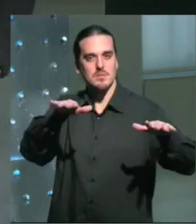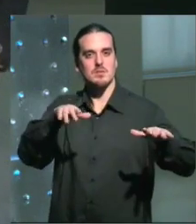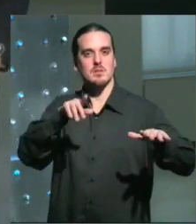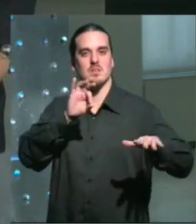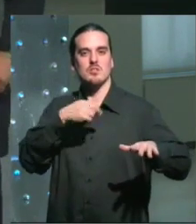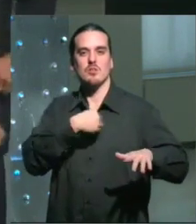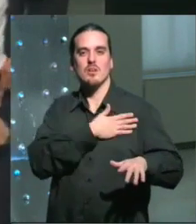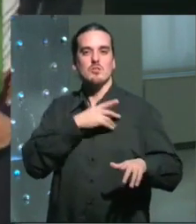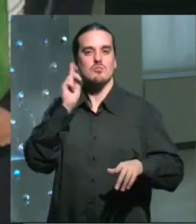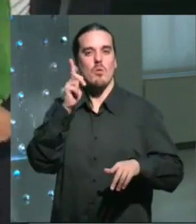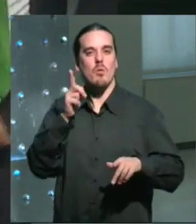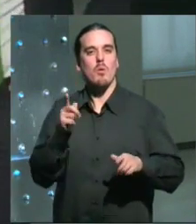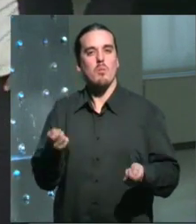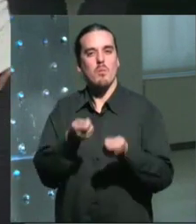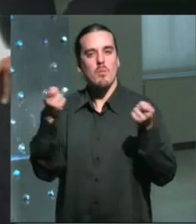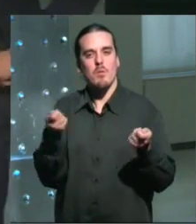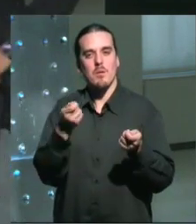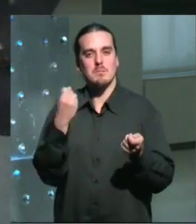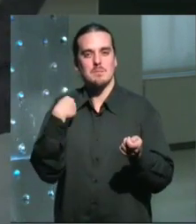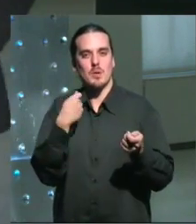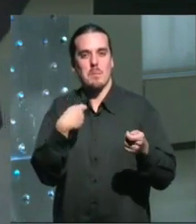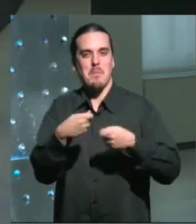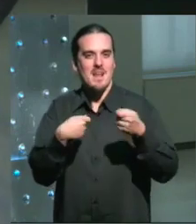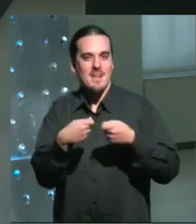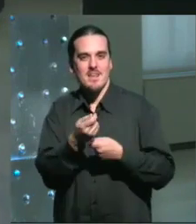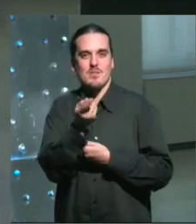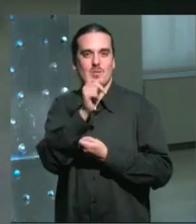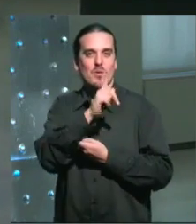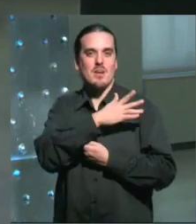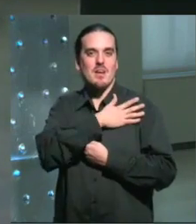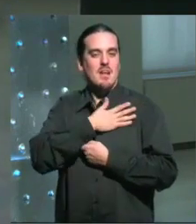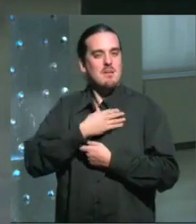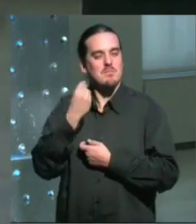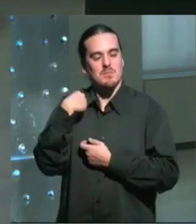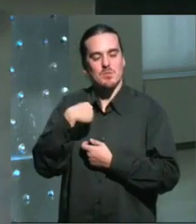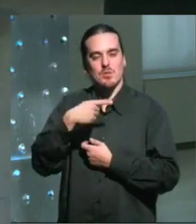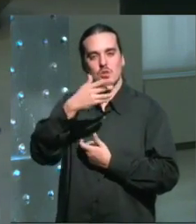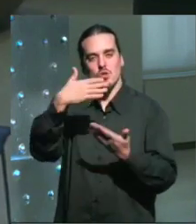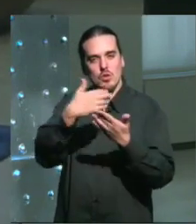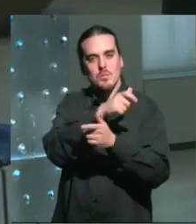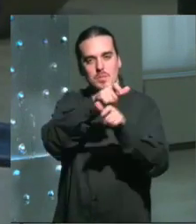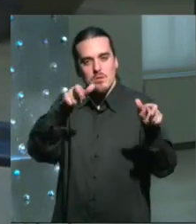llegara al bolsillo de la gente, que llegara al corazón de la gente y que entendieran lo que estaba en juego.